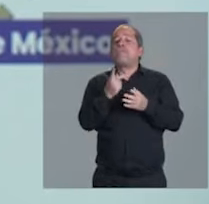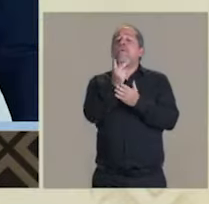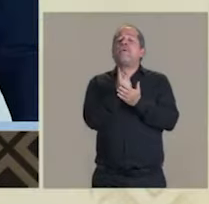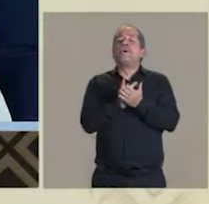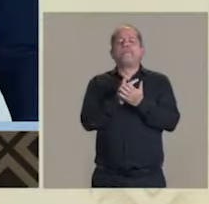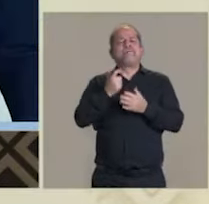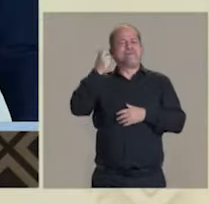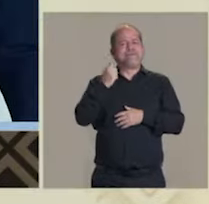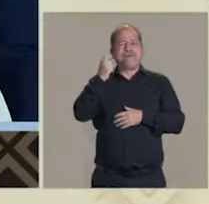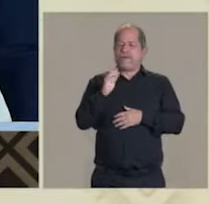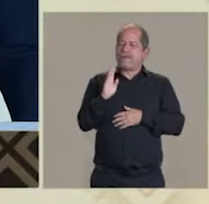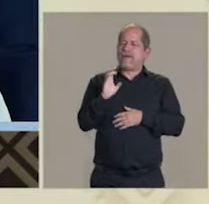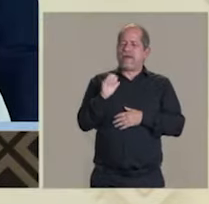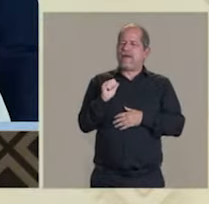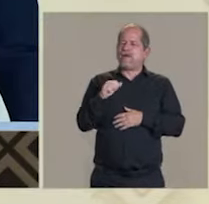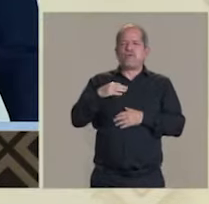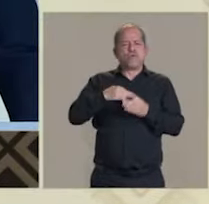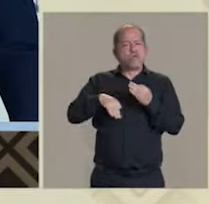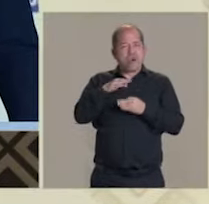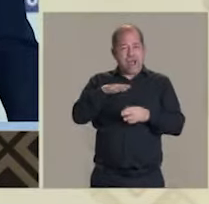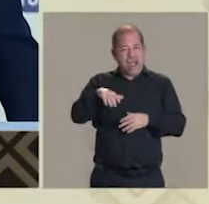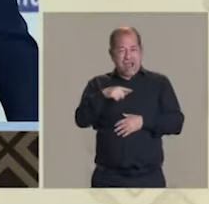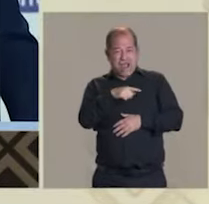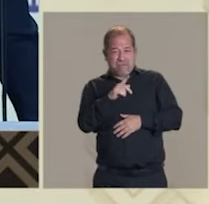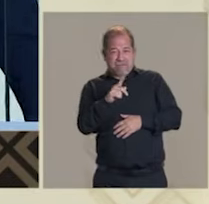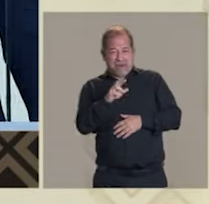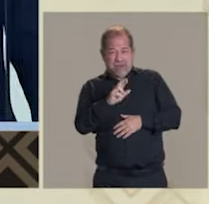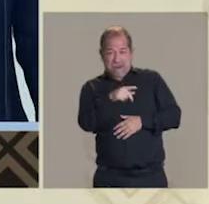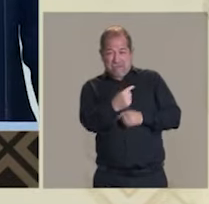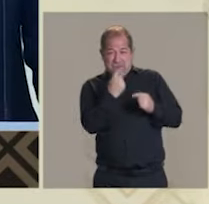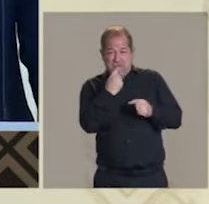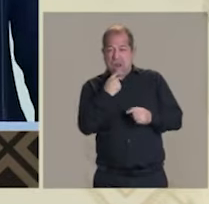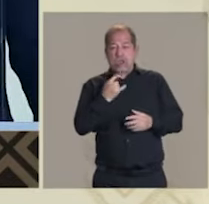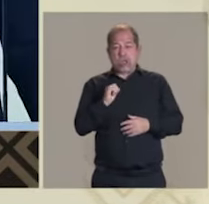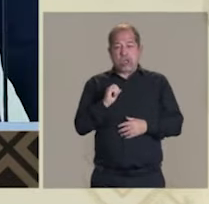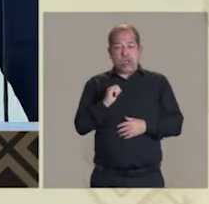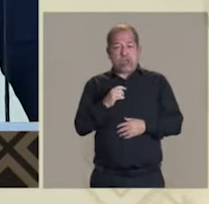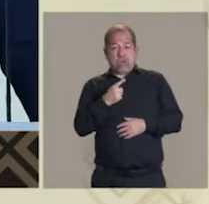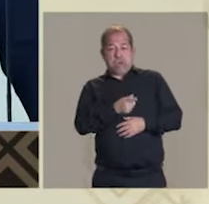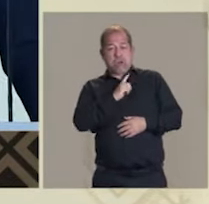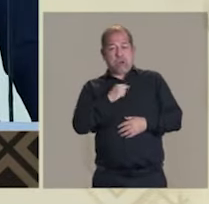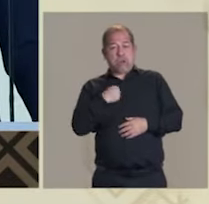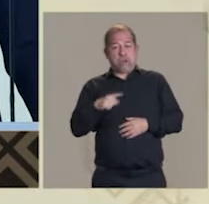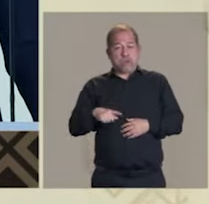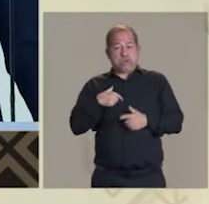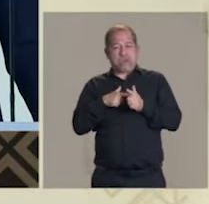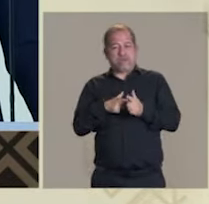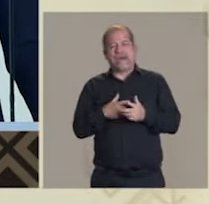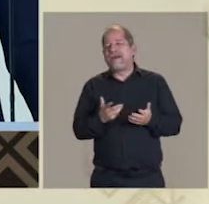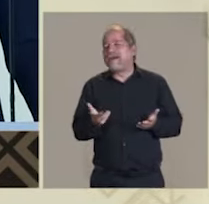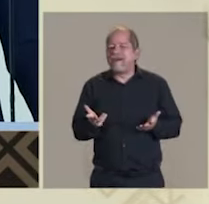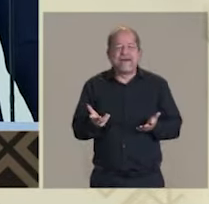que es falso que la candidata del PRIAN los va a mantener, porque si no el PAN no hubiera votado en contra de estos programas, los vamos